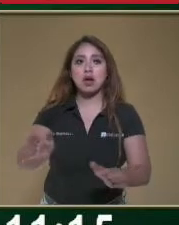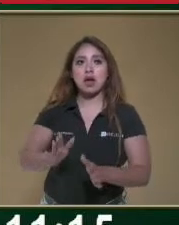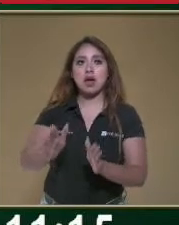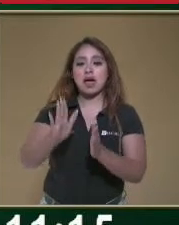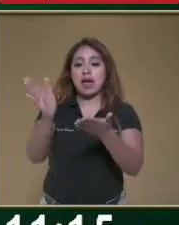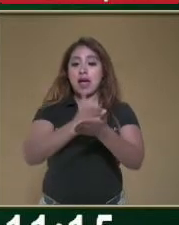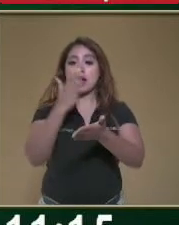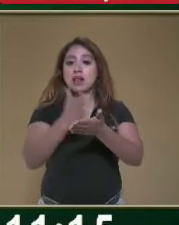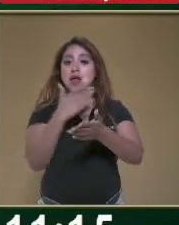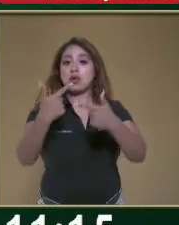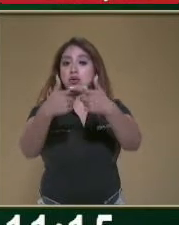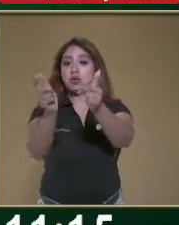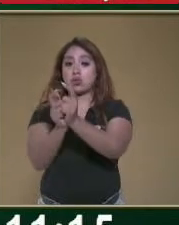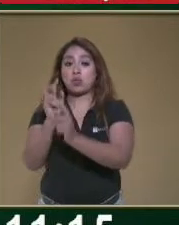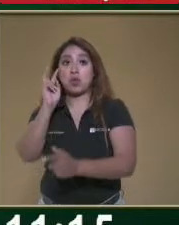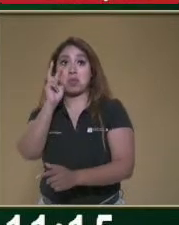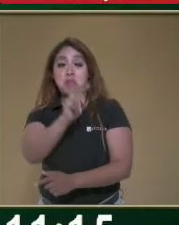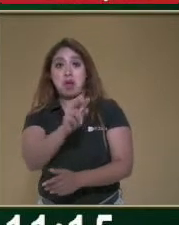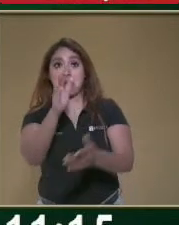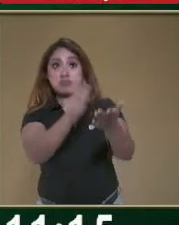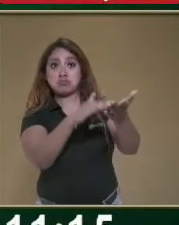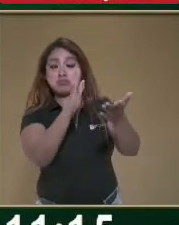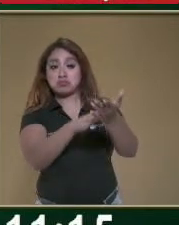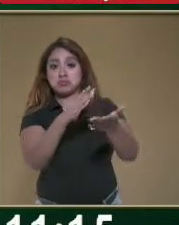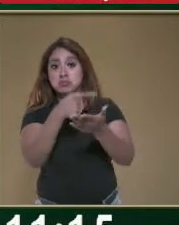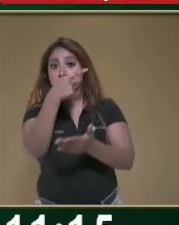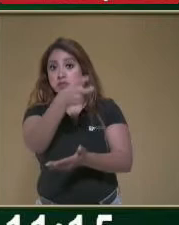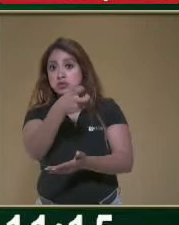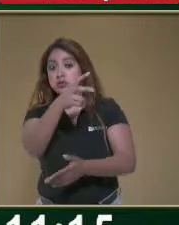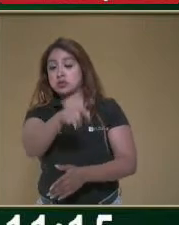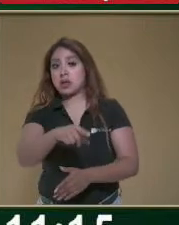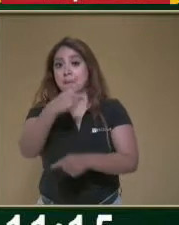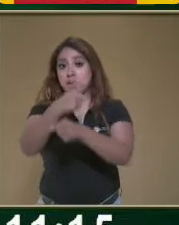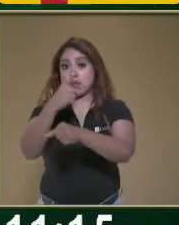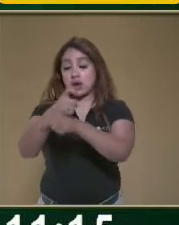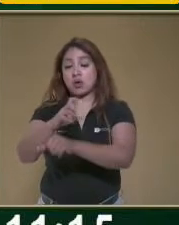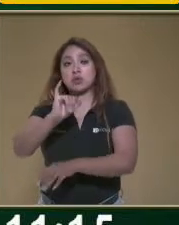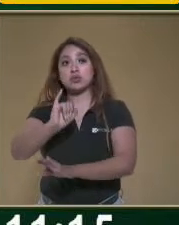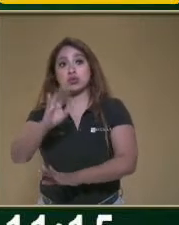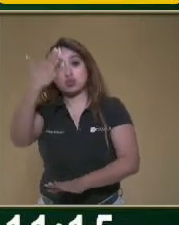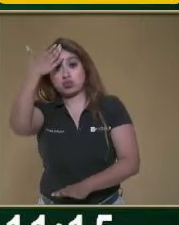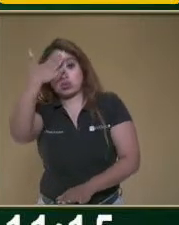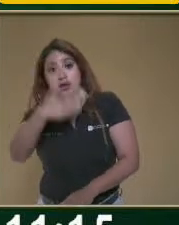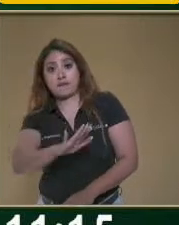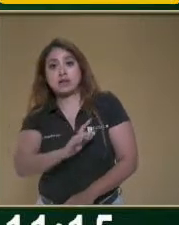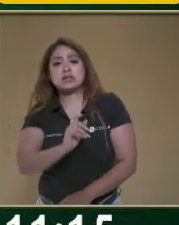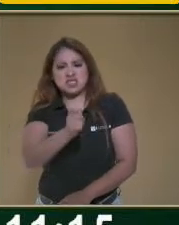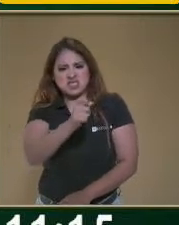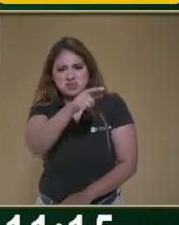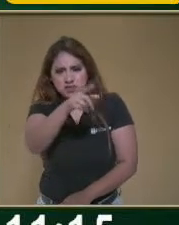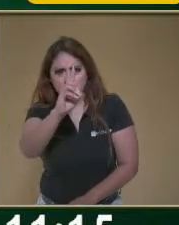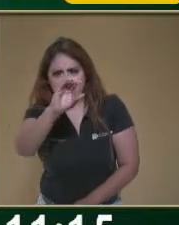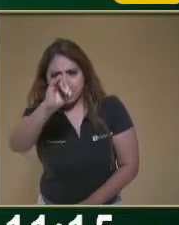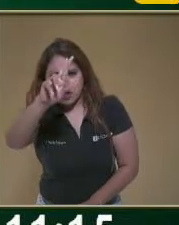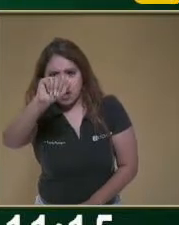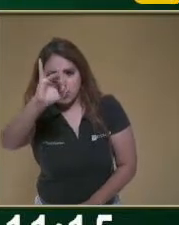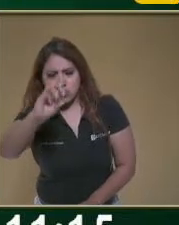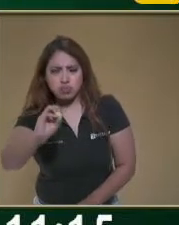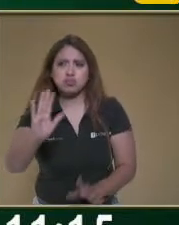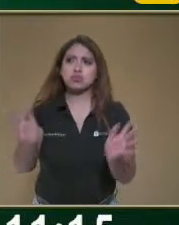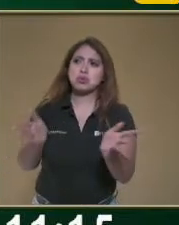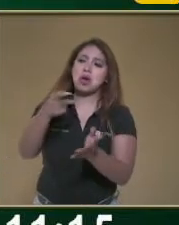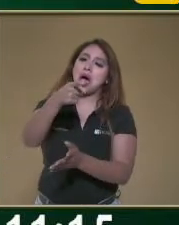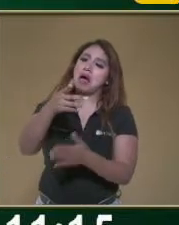grupo. Observa estas páginas del diario de grupo de primer grado. ¿Tú sabes lo que es un diario? Bueno, pues si tú llevas un